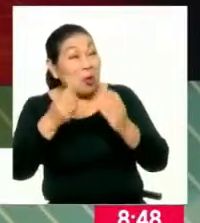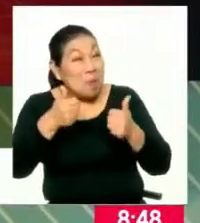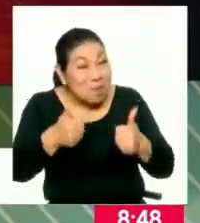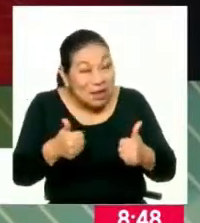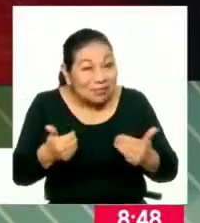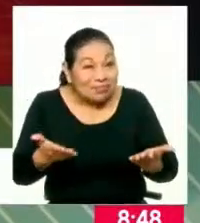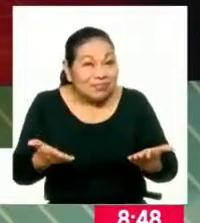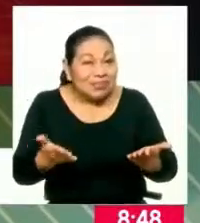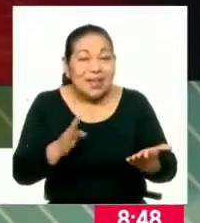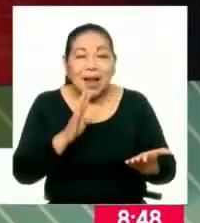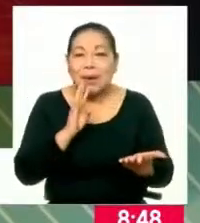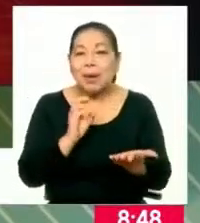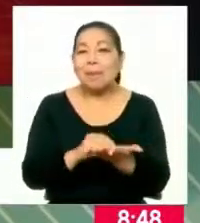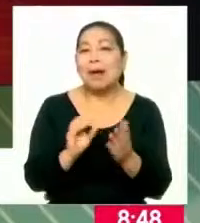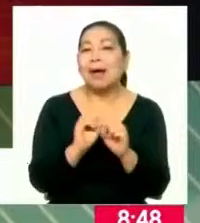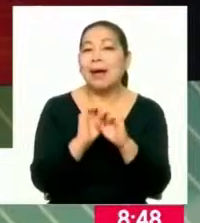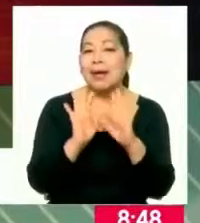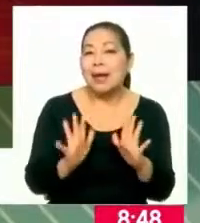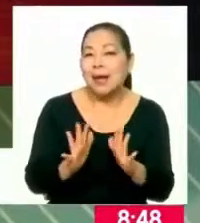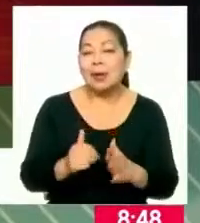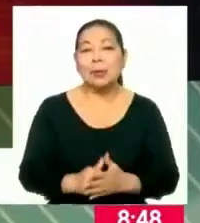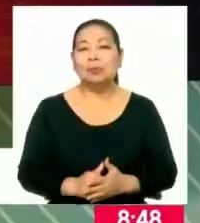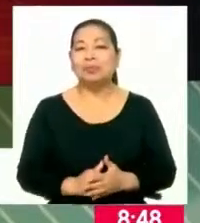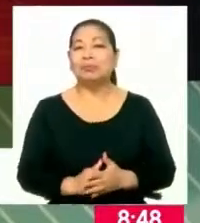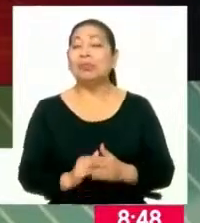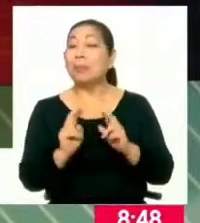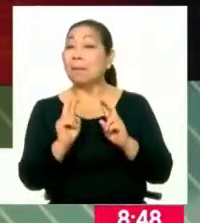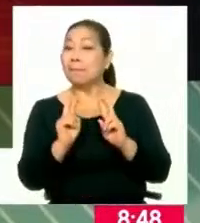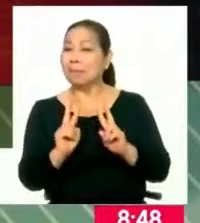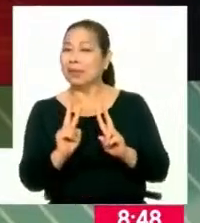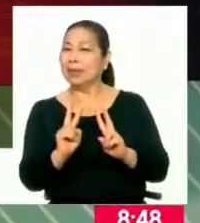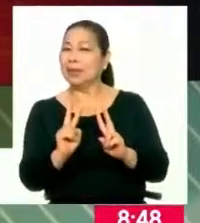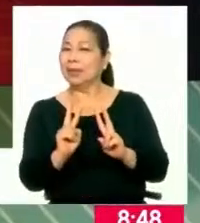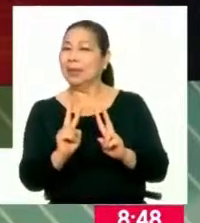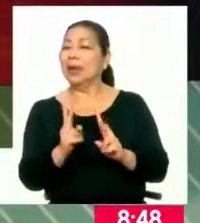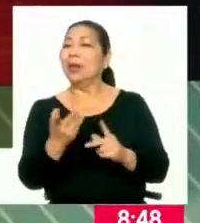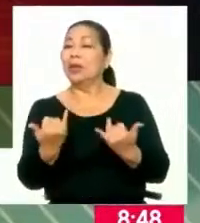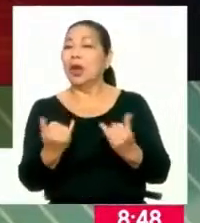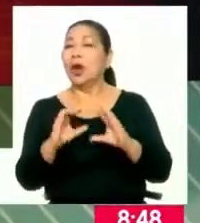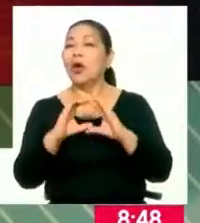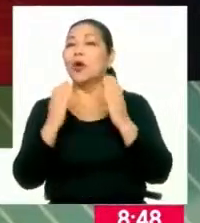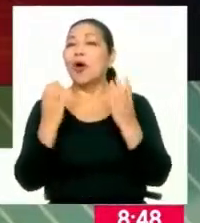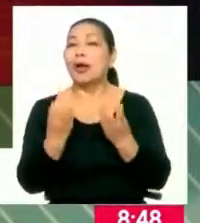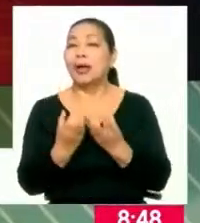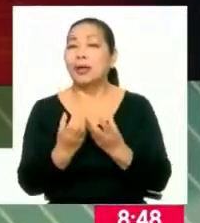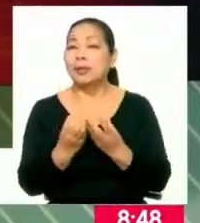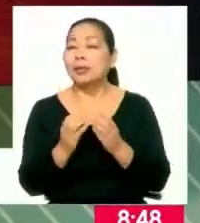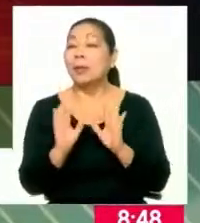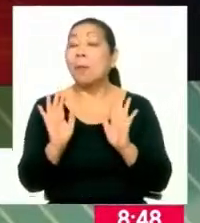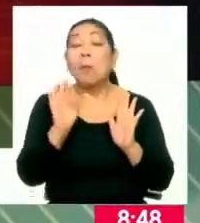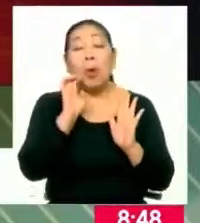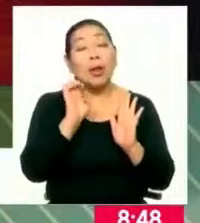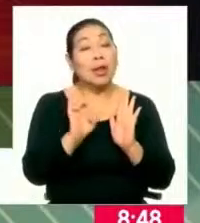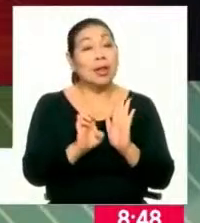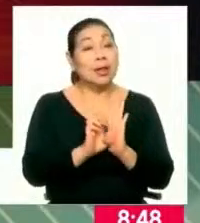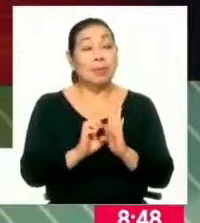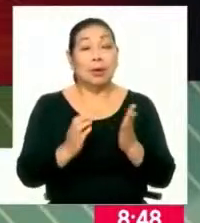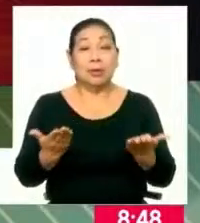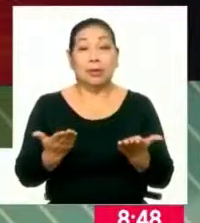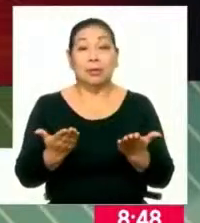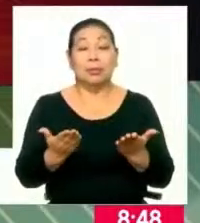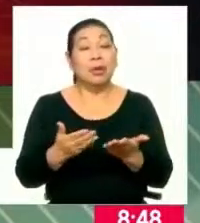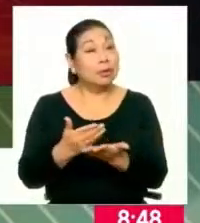y acá hay que hablar las cosas como son, viéndolo desde una perspectiva institucional, de darse un escenario